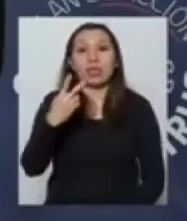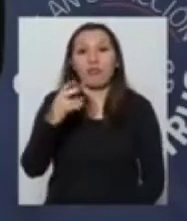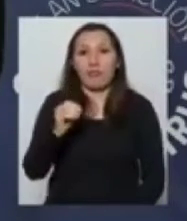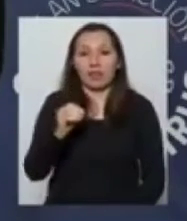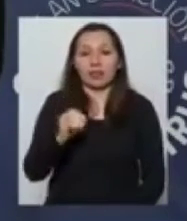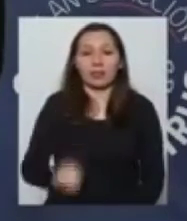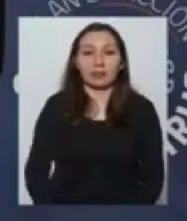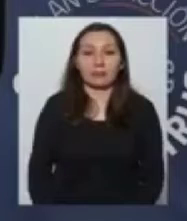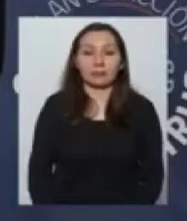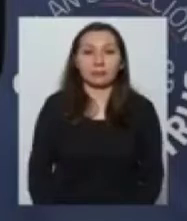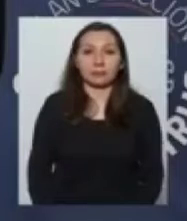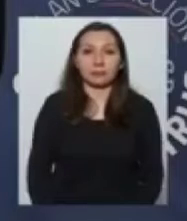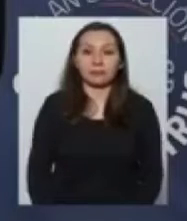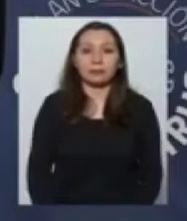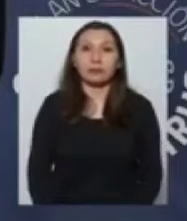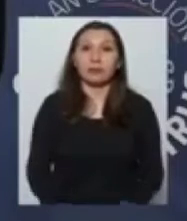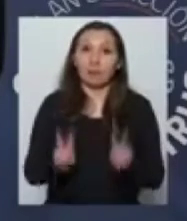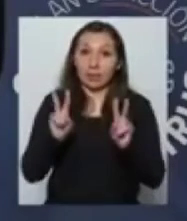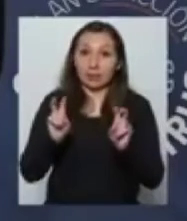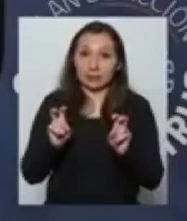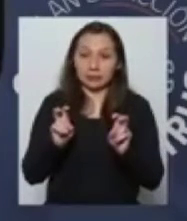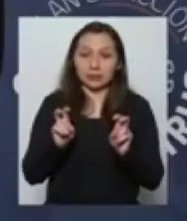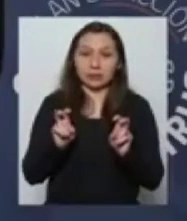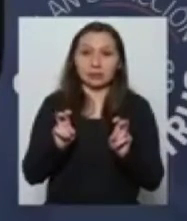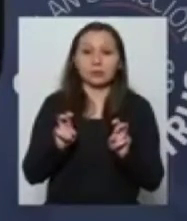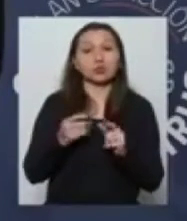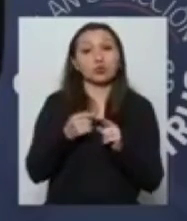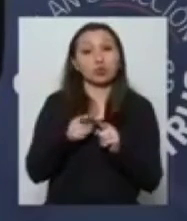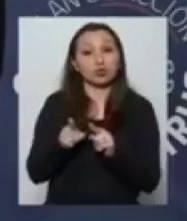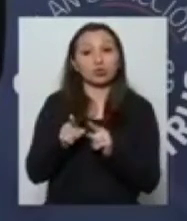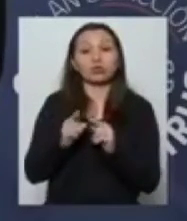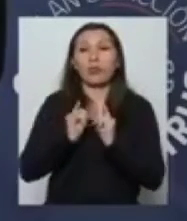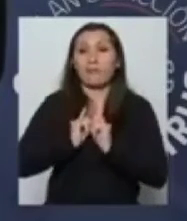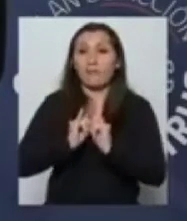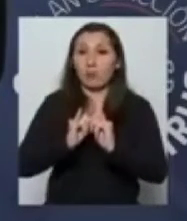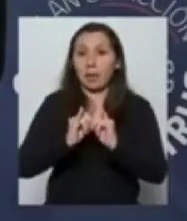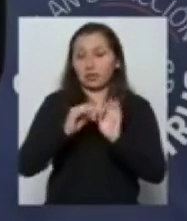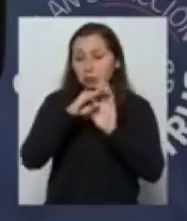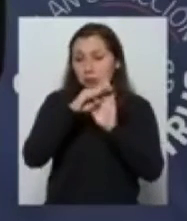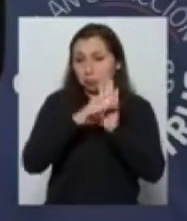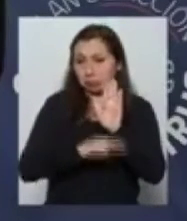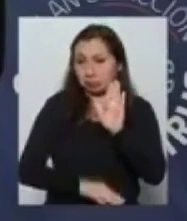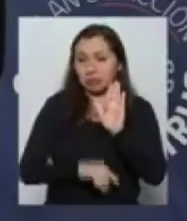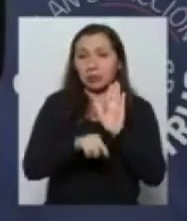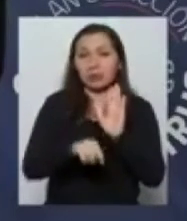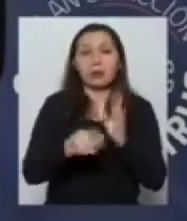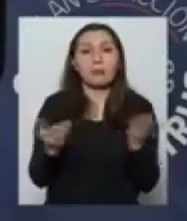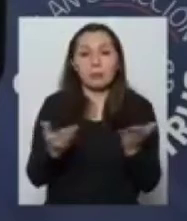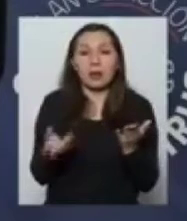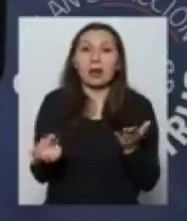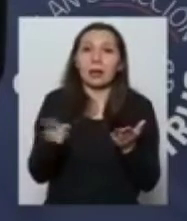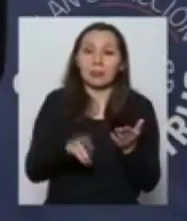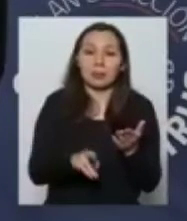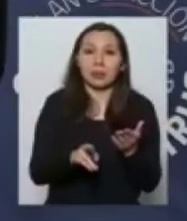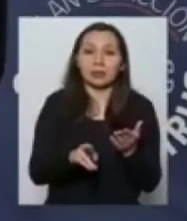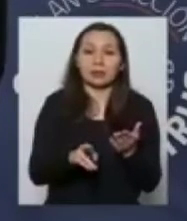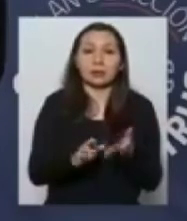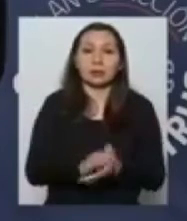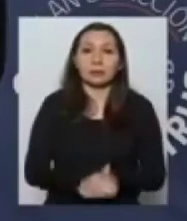520. En relación al resto del informe, insisto,